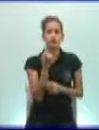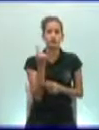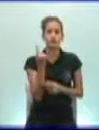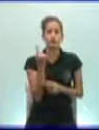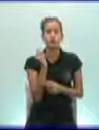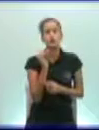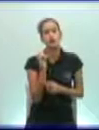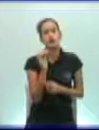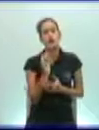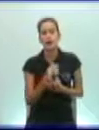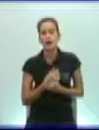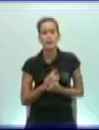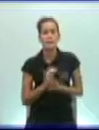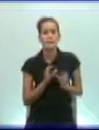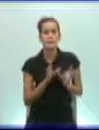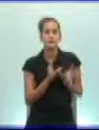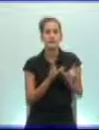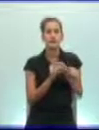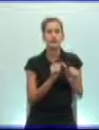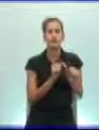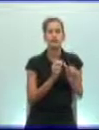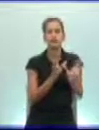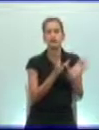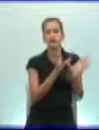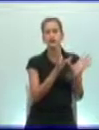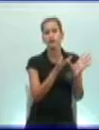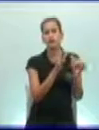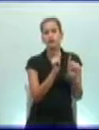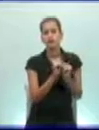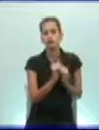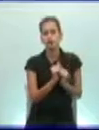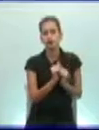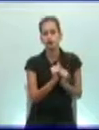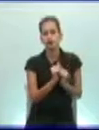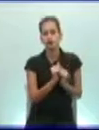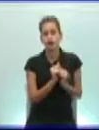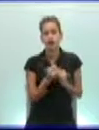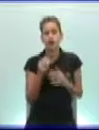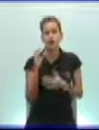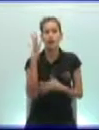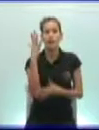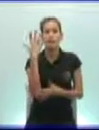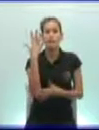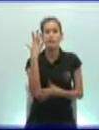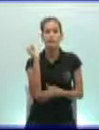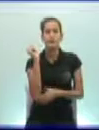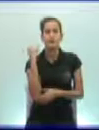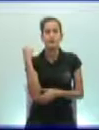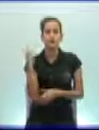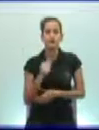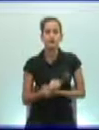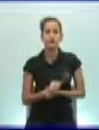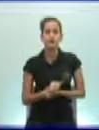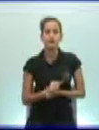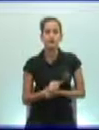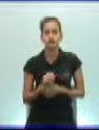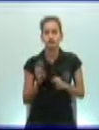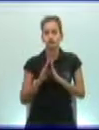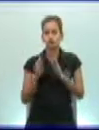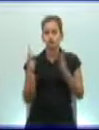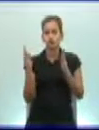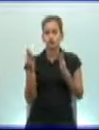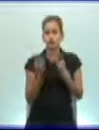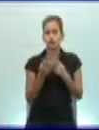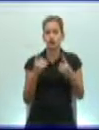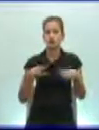mariposa, al igual que la palma real, son atributos y todos símbolos, nuestra bandera de la estrella solitaria, el